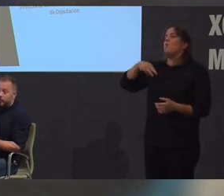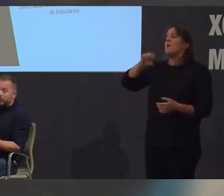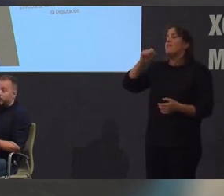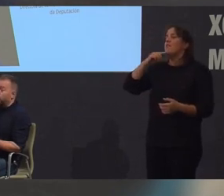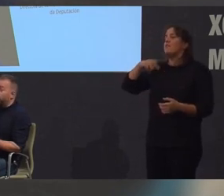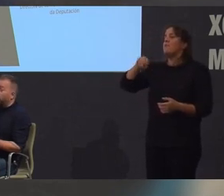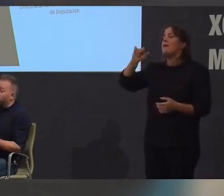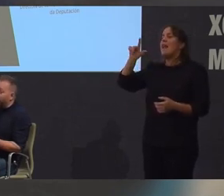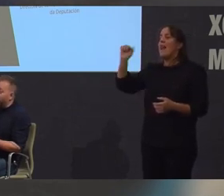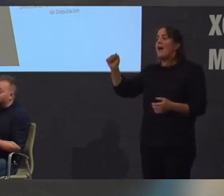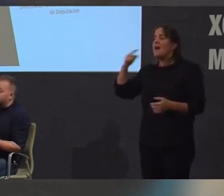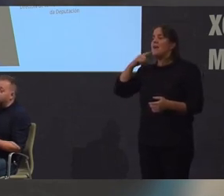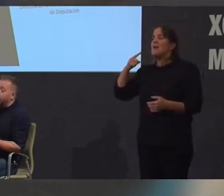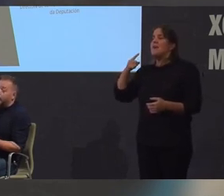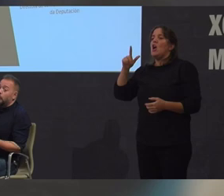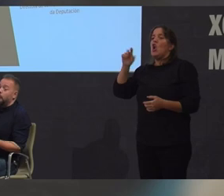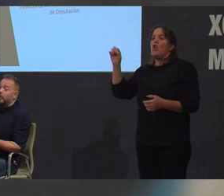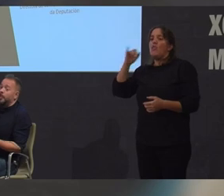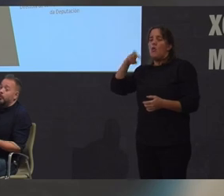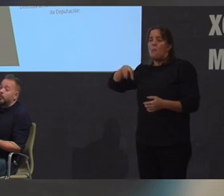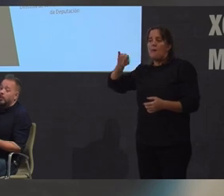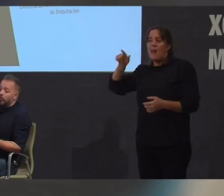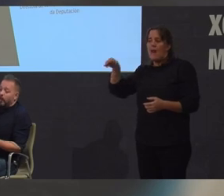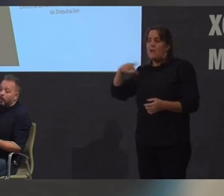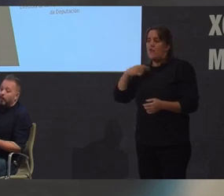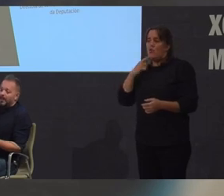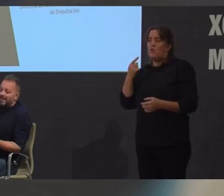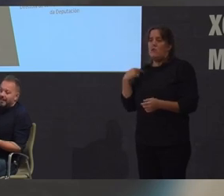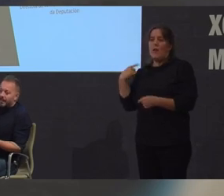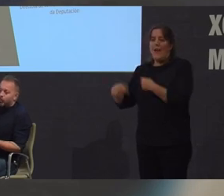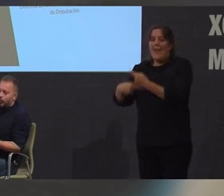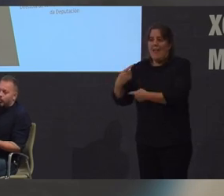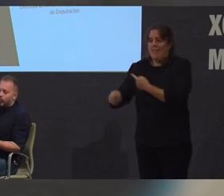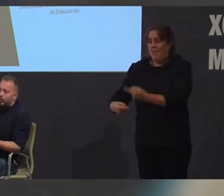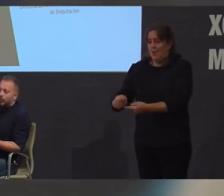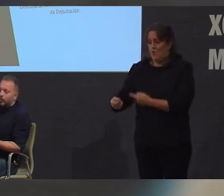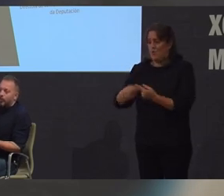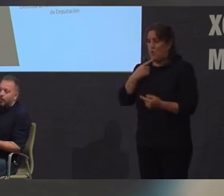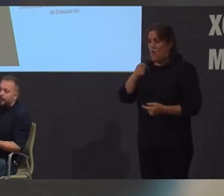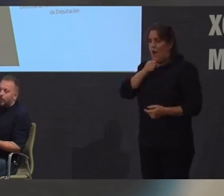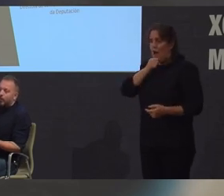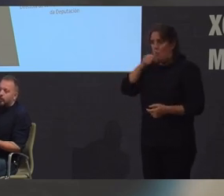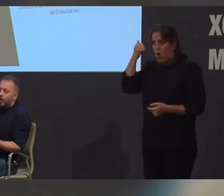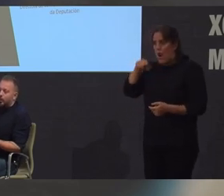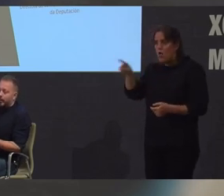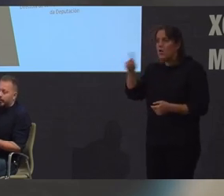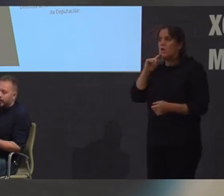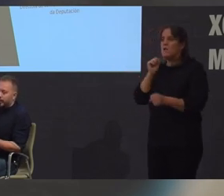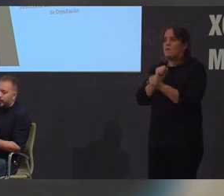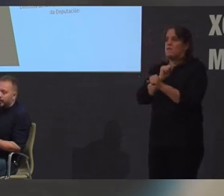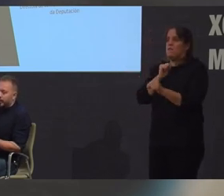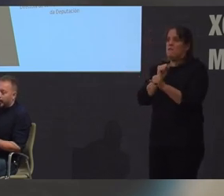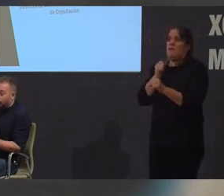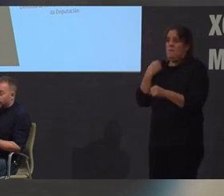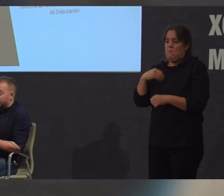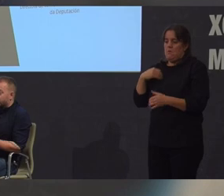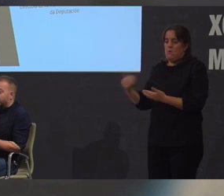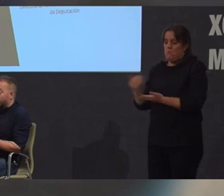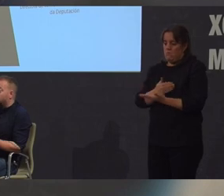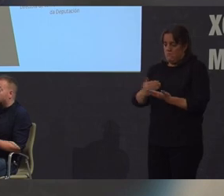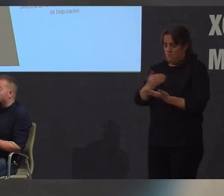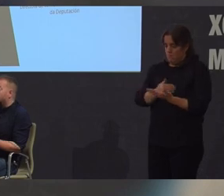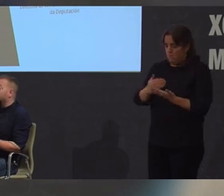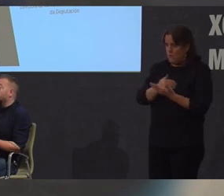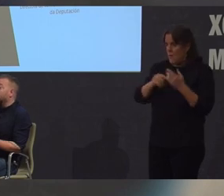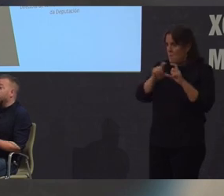Milá, ¿no? Ellos no tienen culpa de nada, pero son herederos de un abuelo que sí se lucró con el trabajo esclavo en Auschwitz.